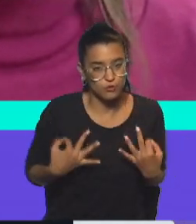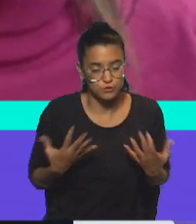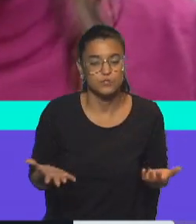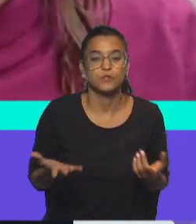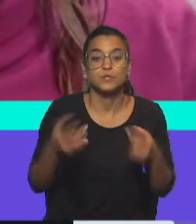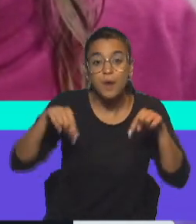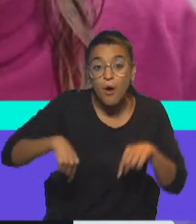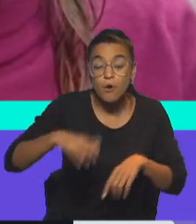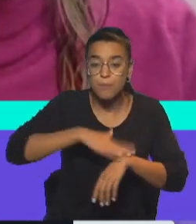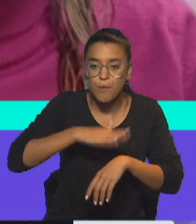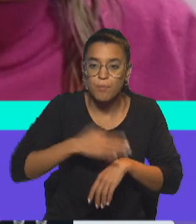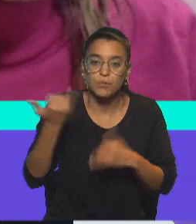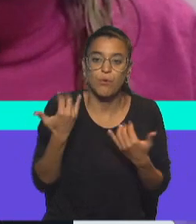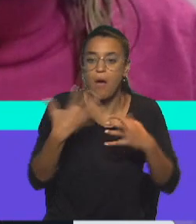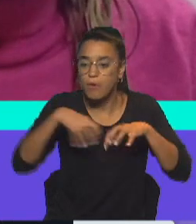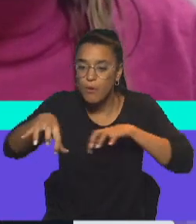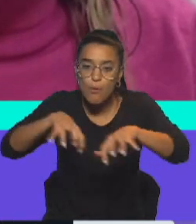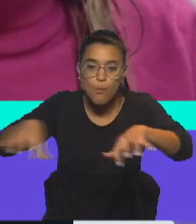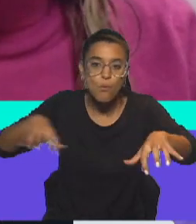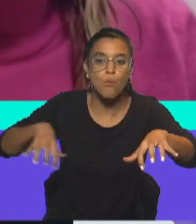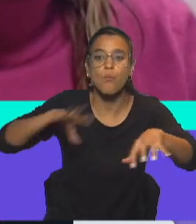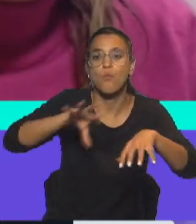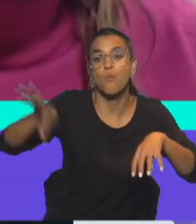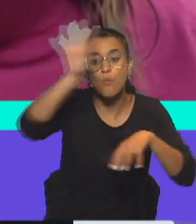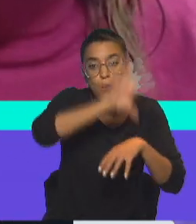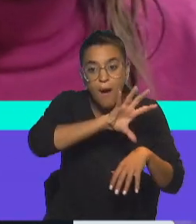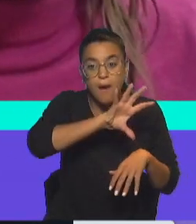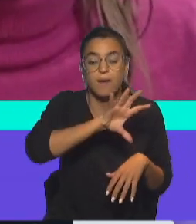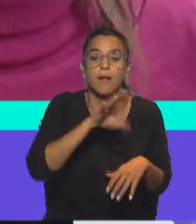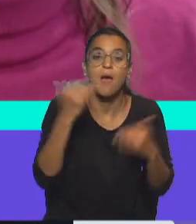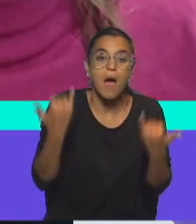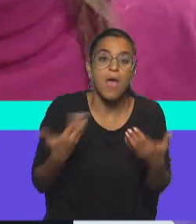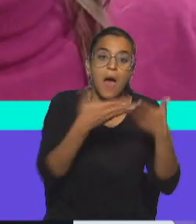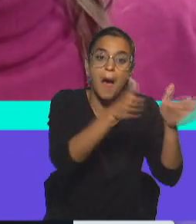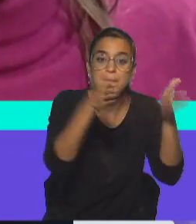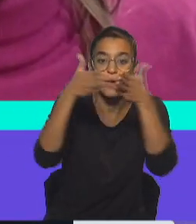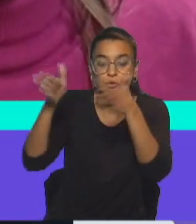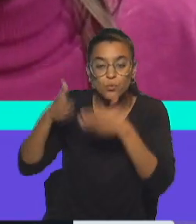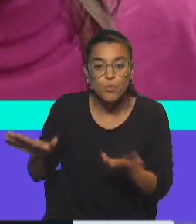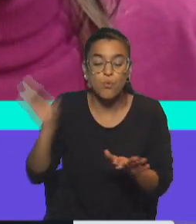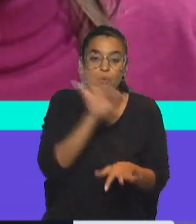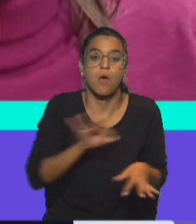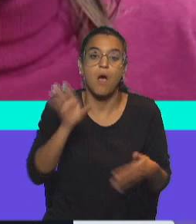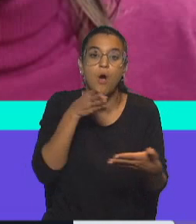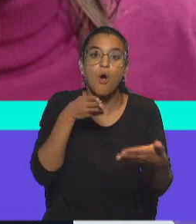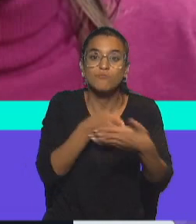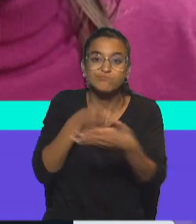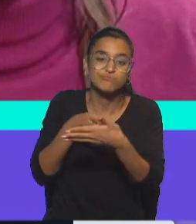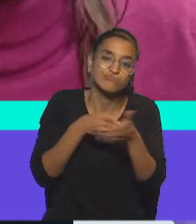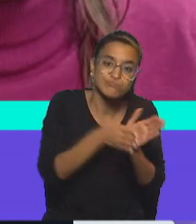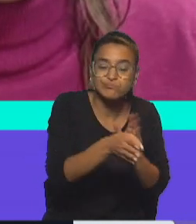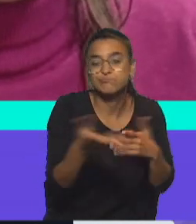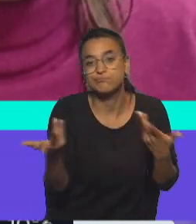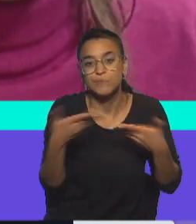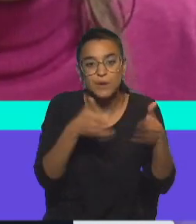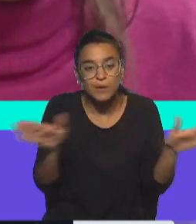momento, donde en algunas jurisdicciones hubo, digamos, ciertas aperturas o flexibilización de algunas medidas, es importante